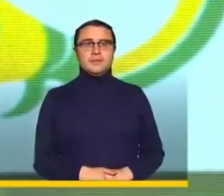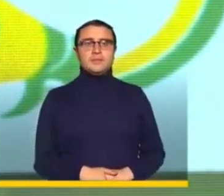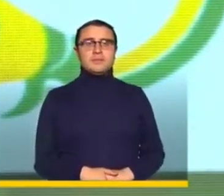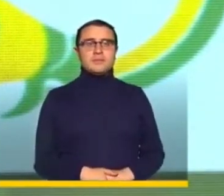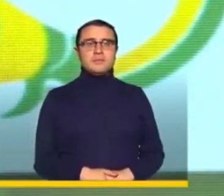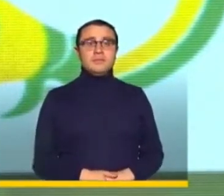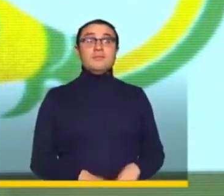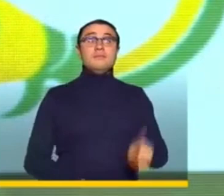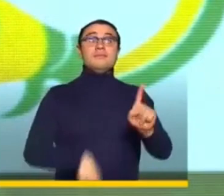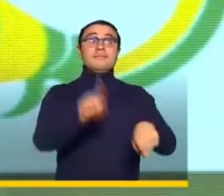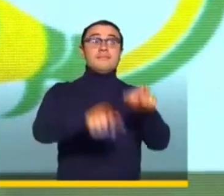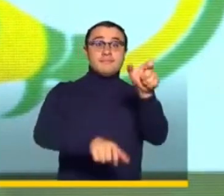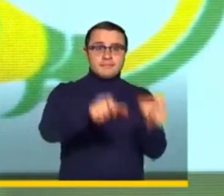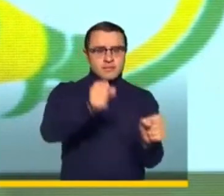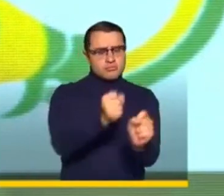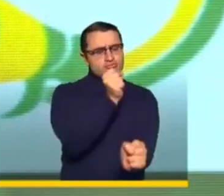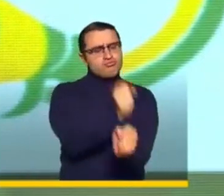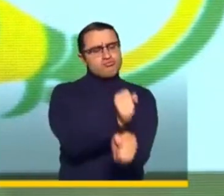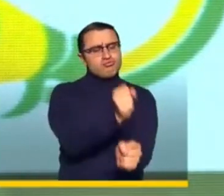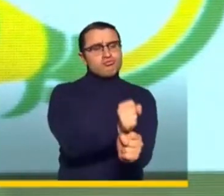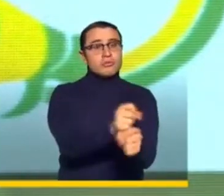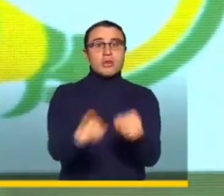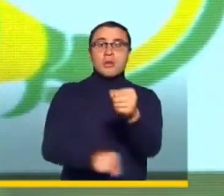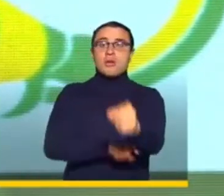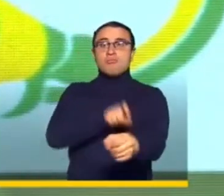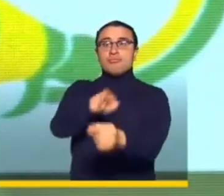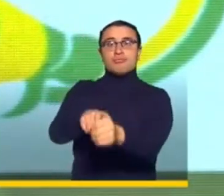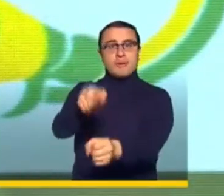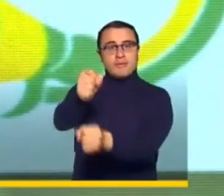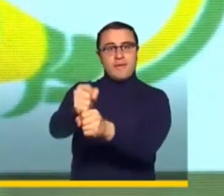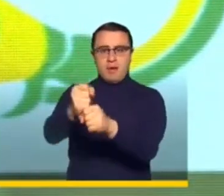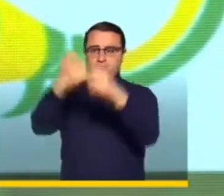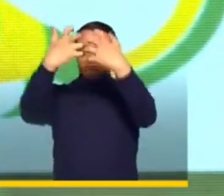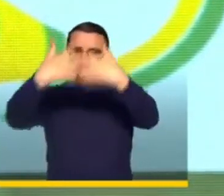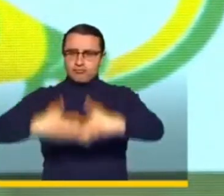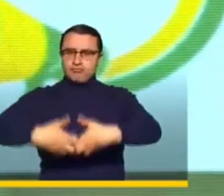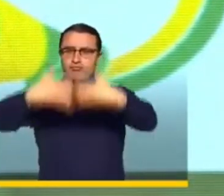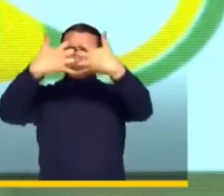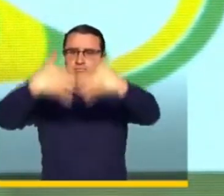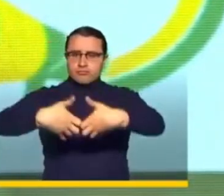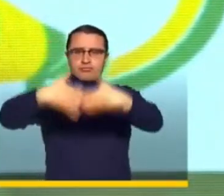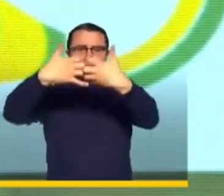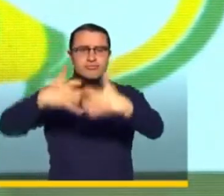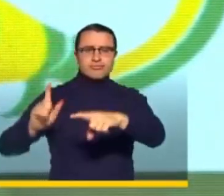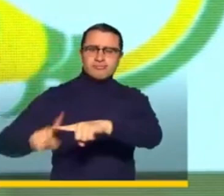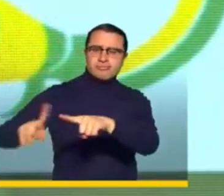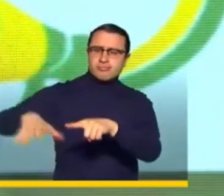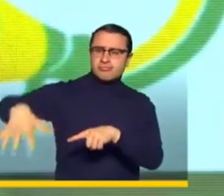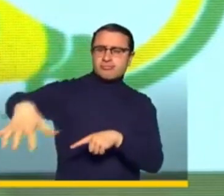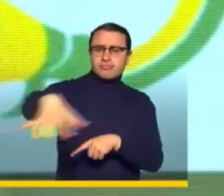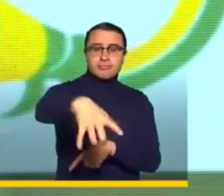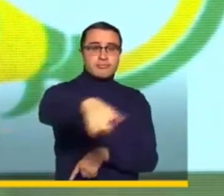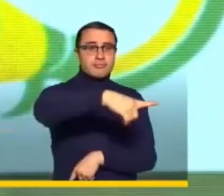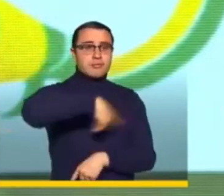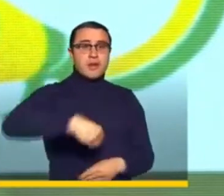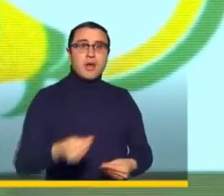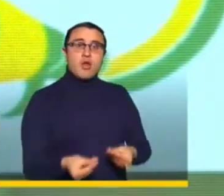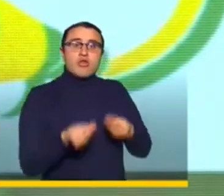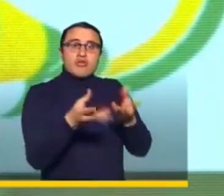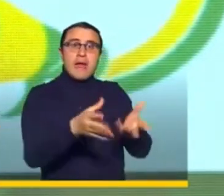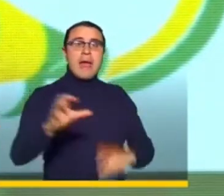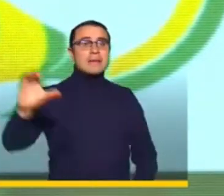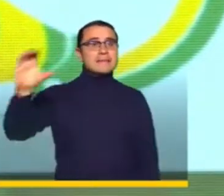Hay una gente trabajadora que la emplean en fábricas, en empresas, le entregan un salario a